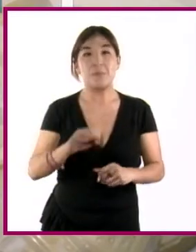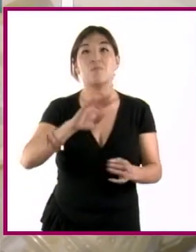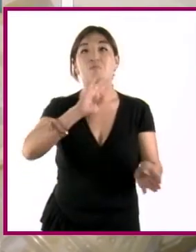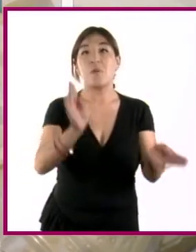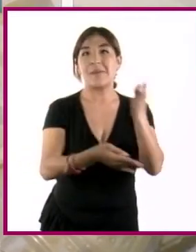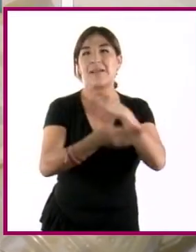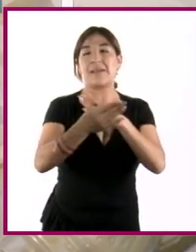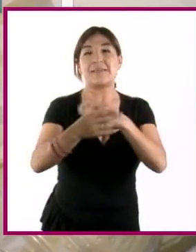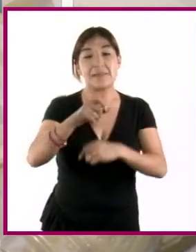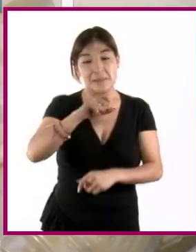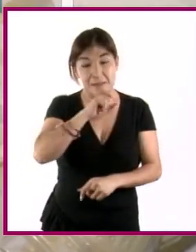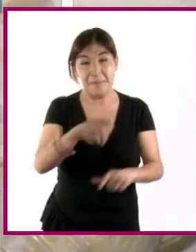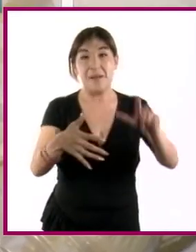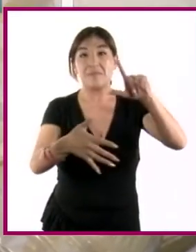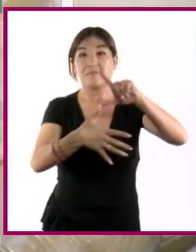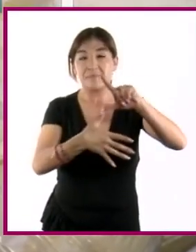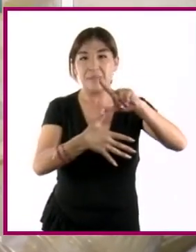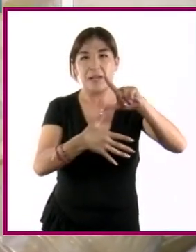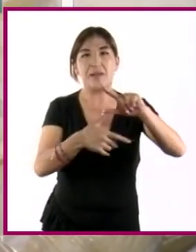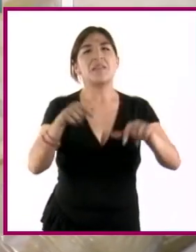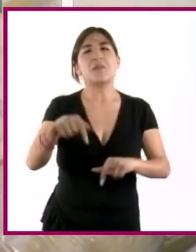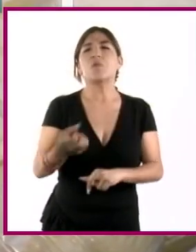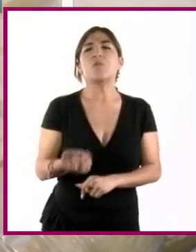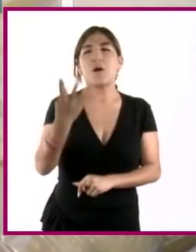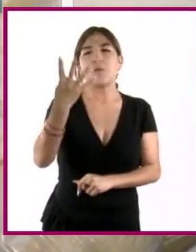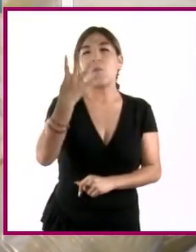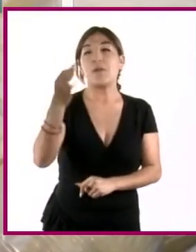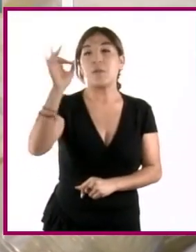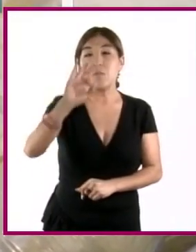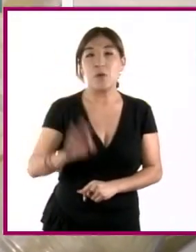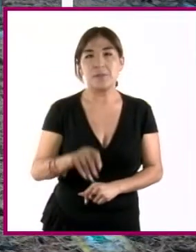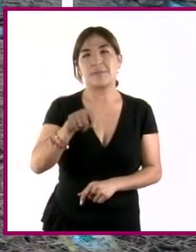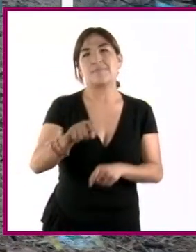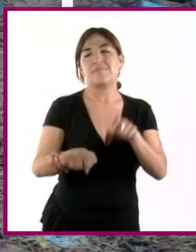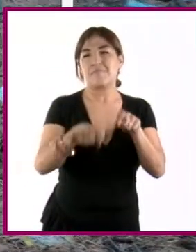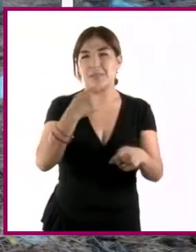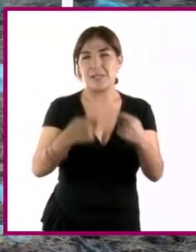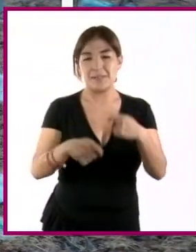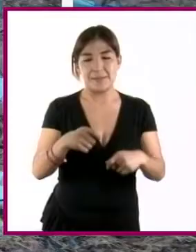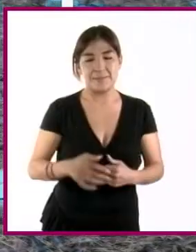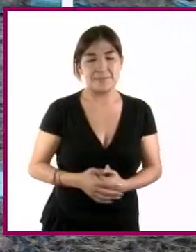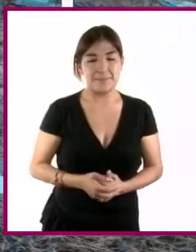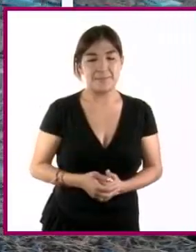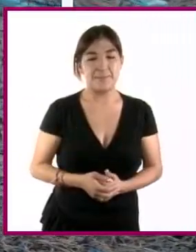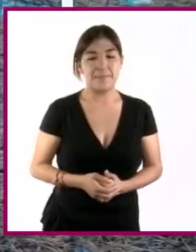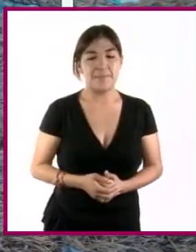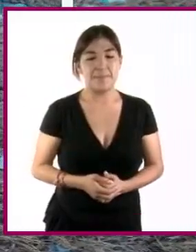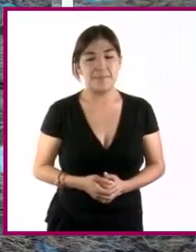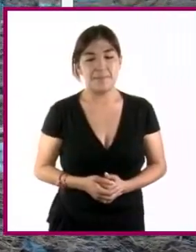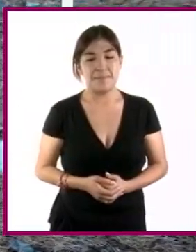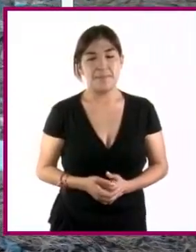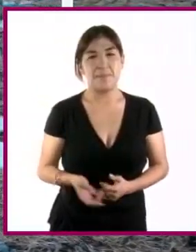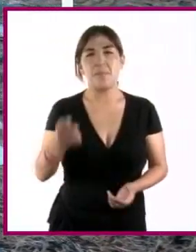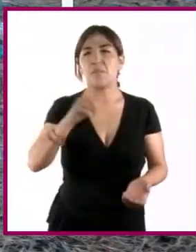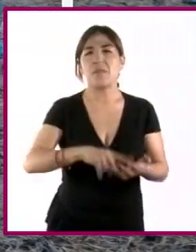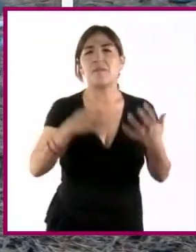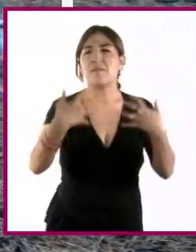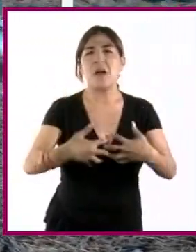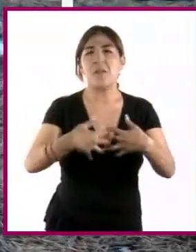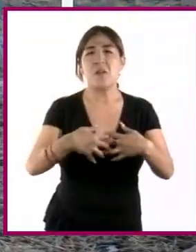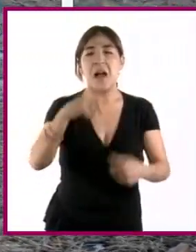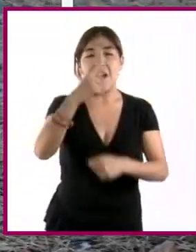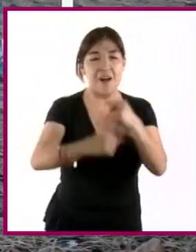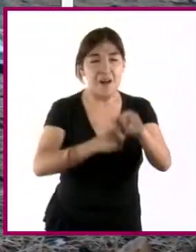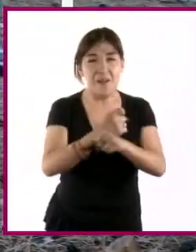el resto de América Latina arroja al mundo solo el 4% de plástico. Esta distribución global de la producción anual de